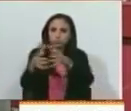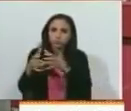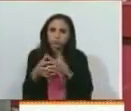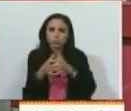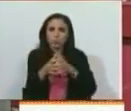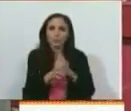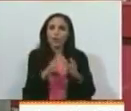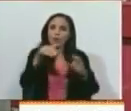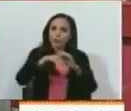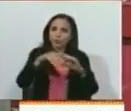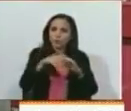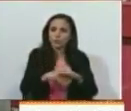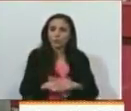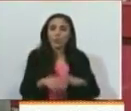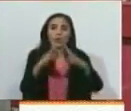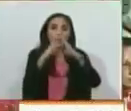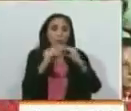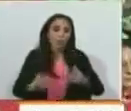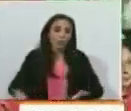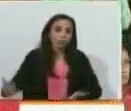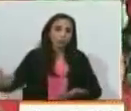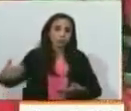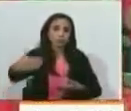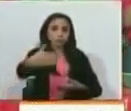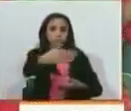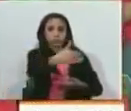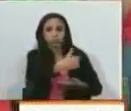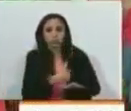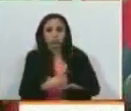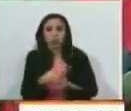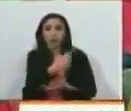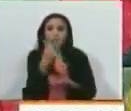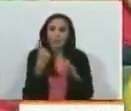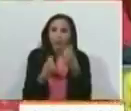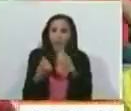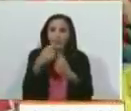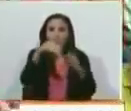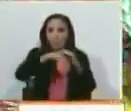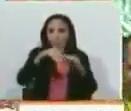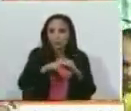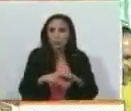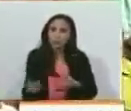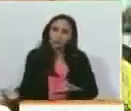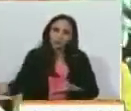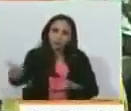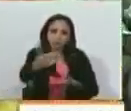Para agarrar y hacer todas las elecciones que estén pendientes.